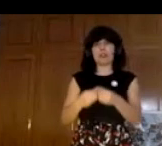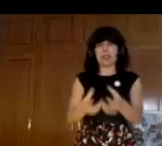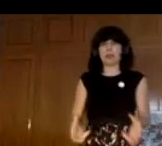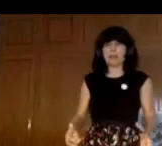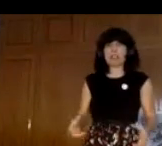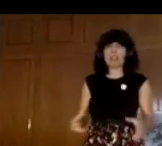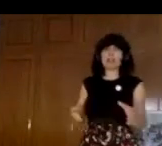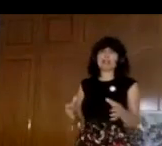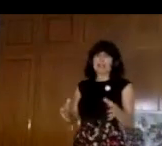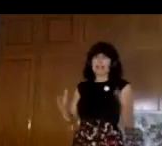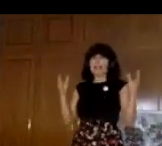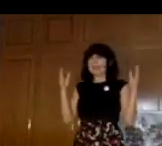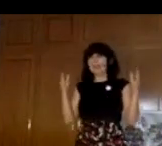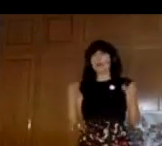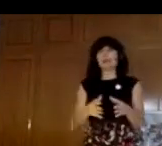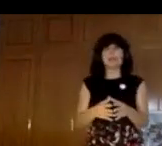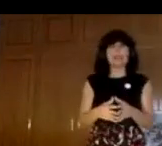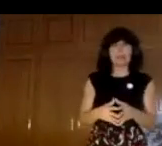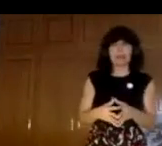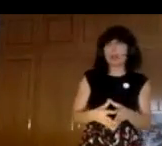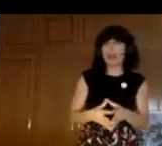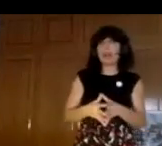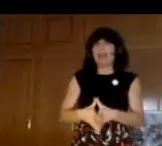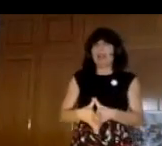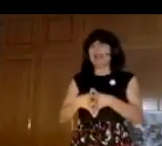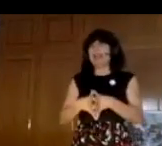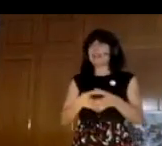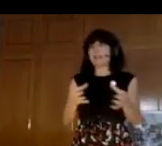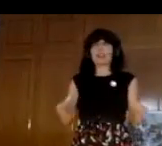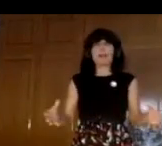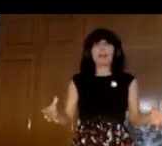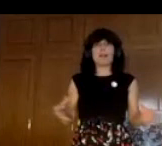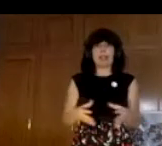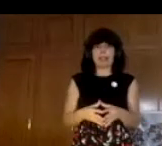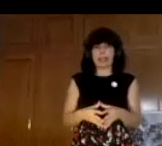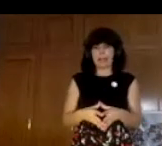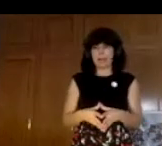ejemplo, si abordamos temas de la actualidad española, estamos hablando